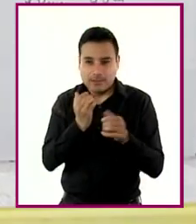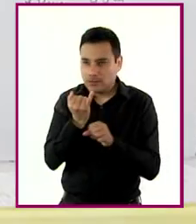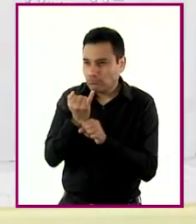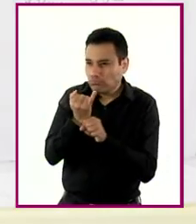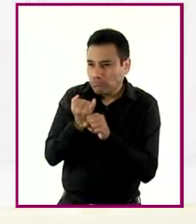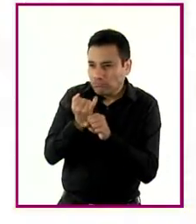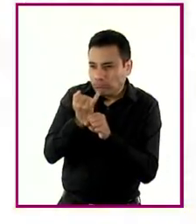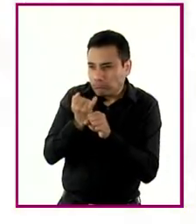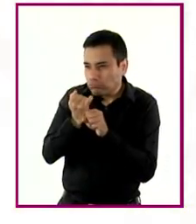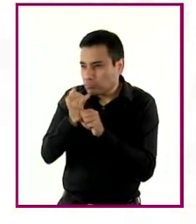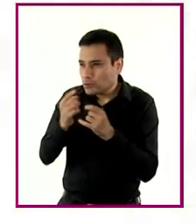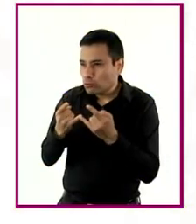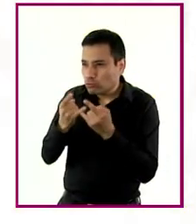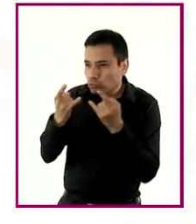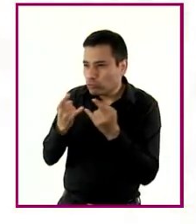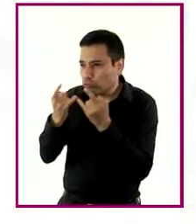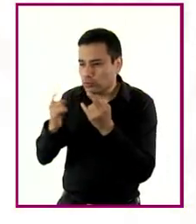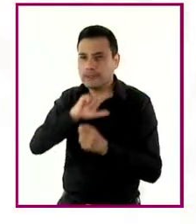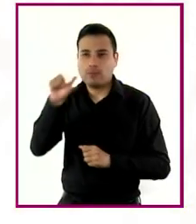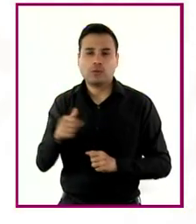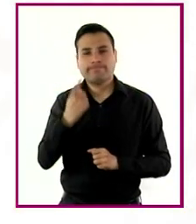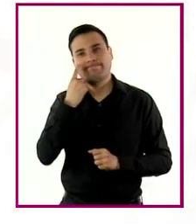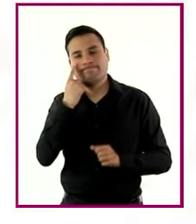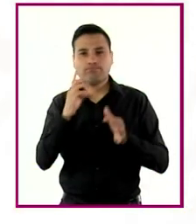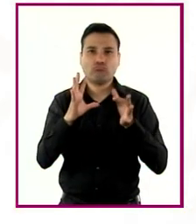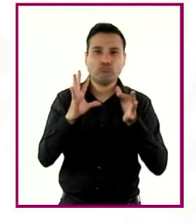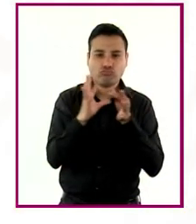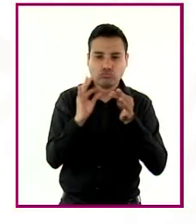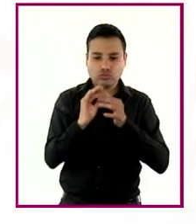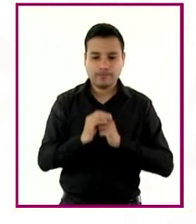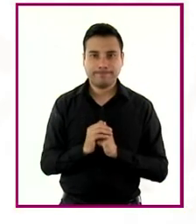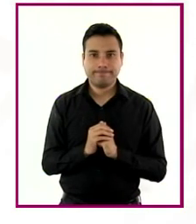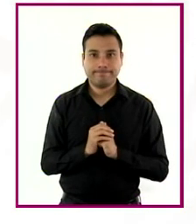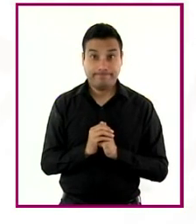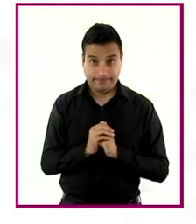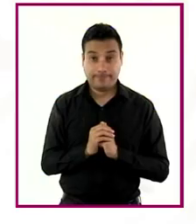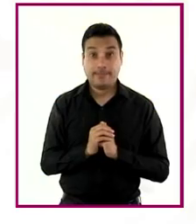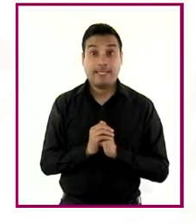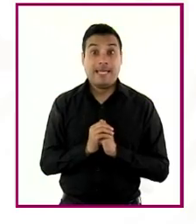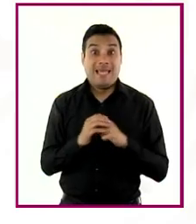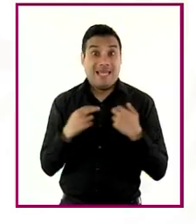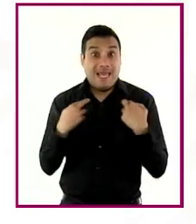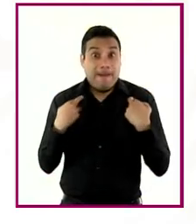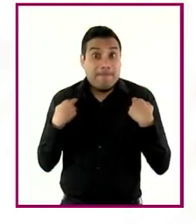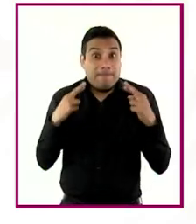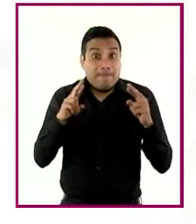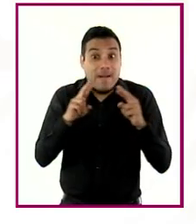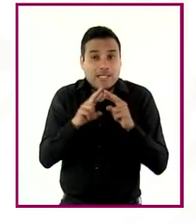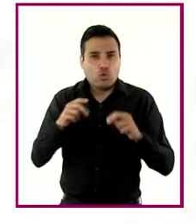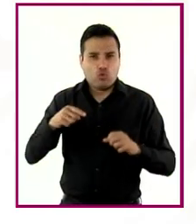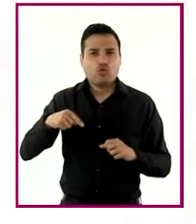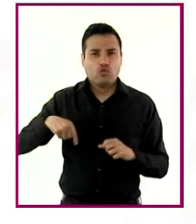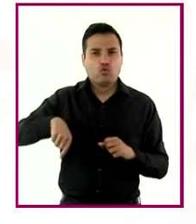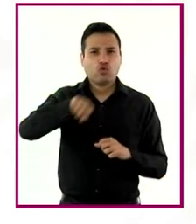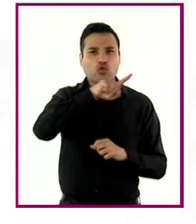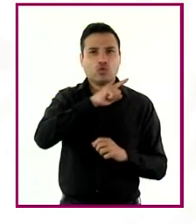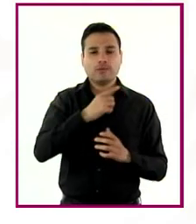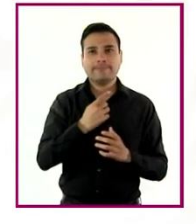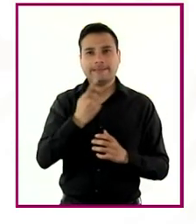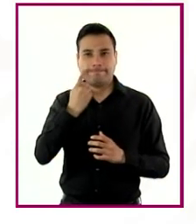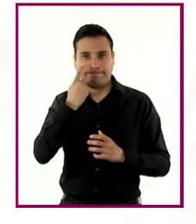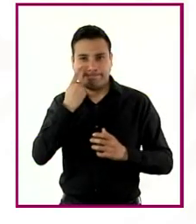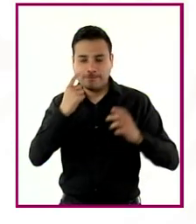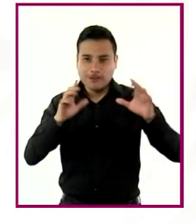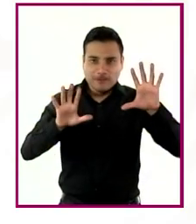leyenda. Como cierre del proyecto, los agentes educativos representamos las leyendas en áreas